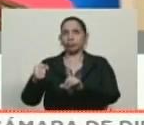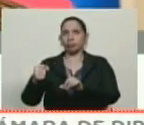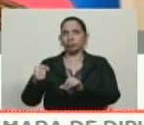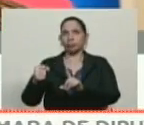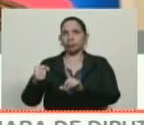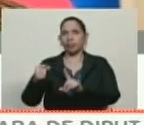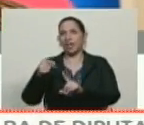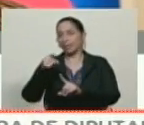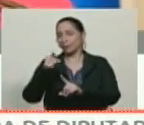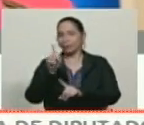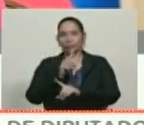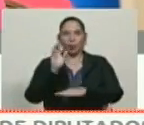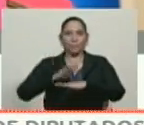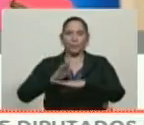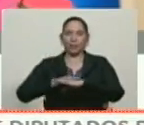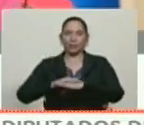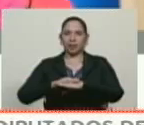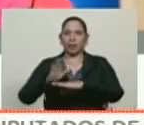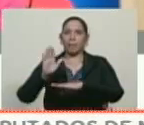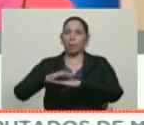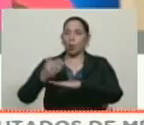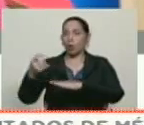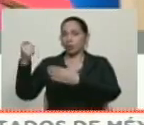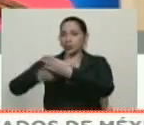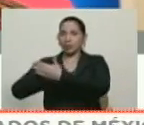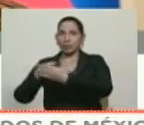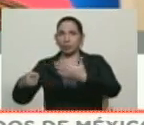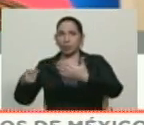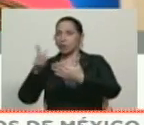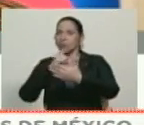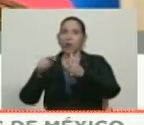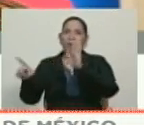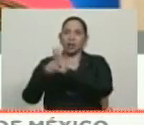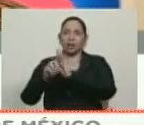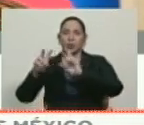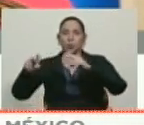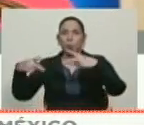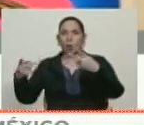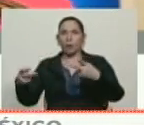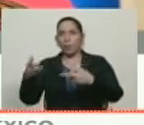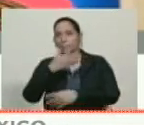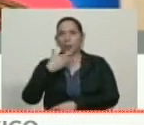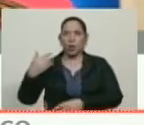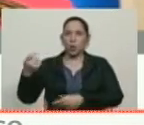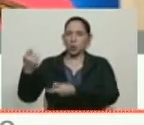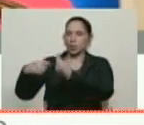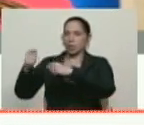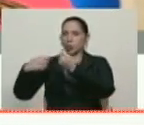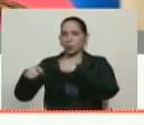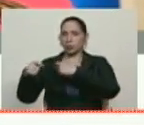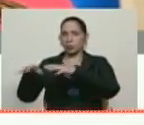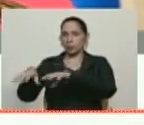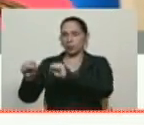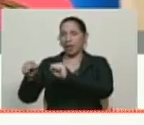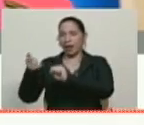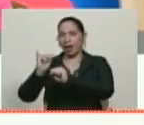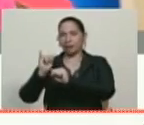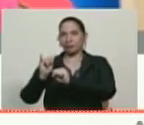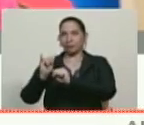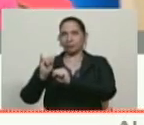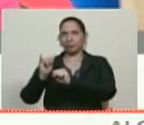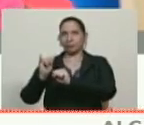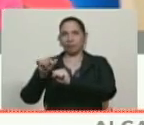qué? Porque las sanciones ilícitas se han convertido en el nuevo mejor negocio imperial que existe.